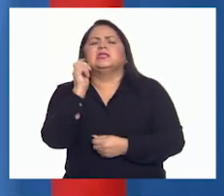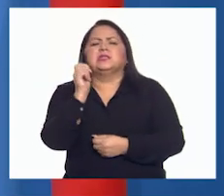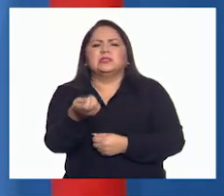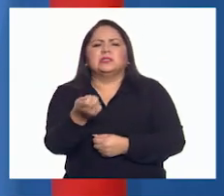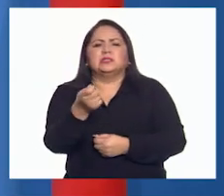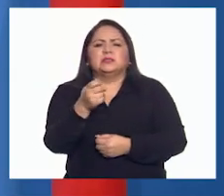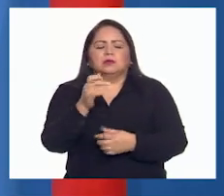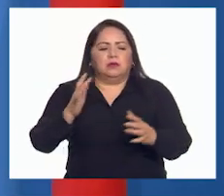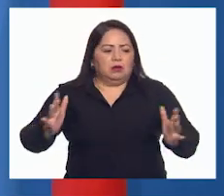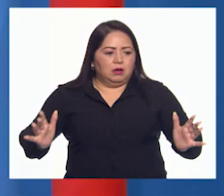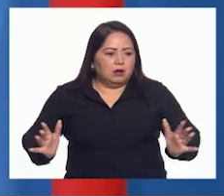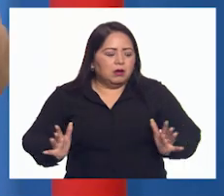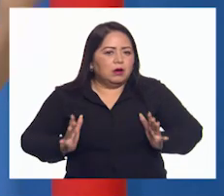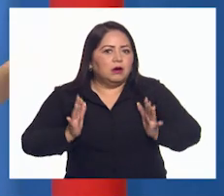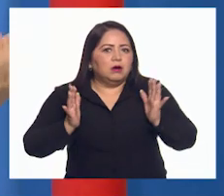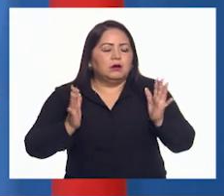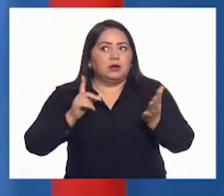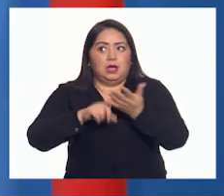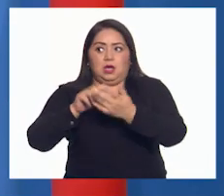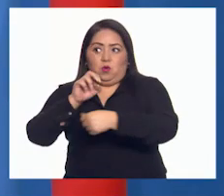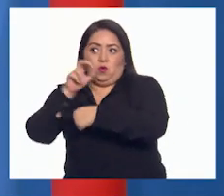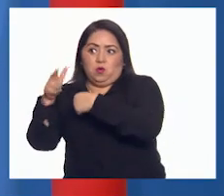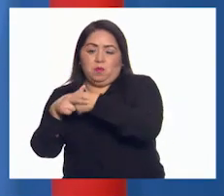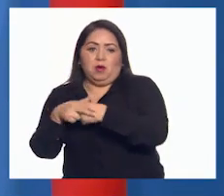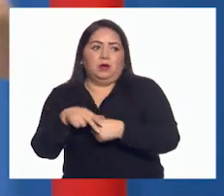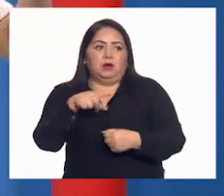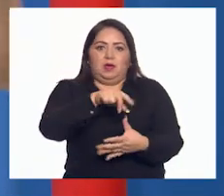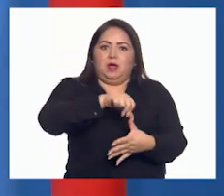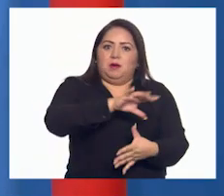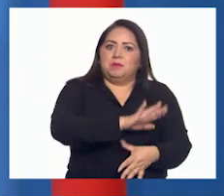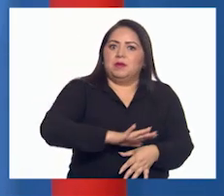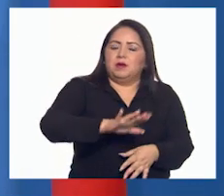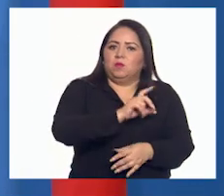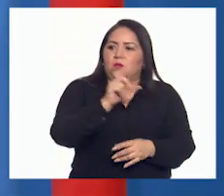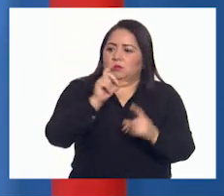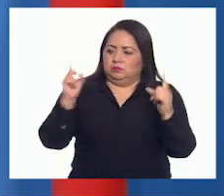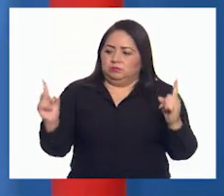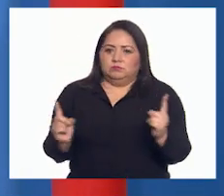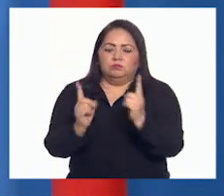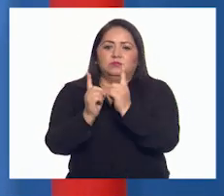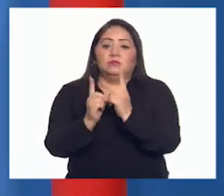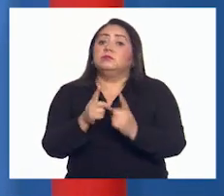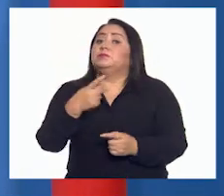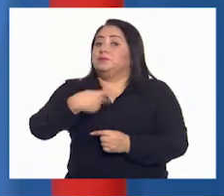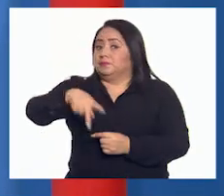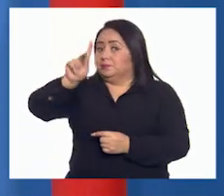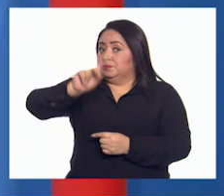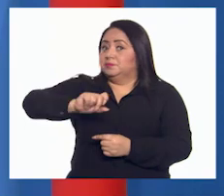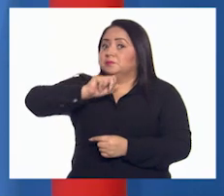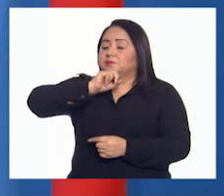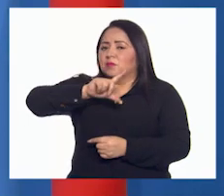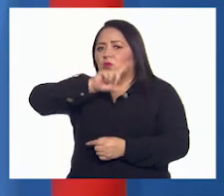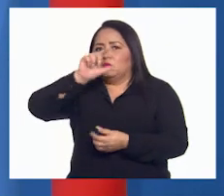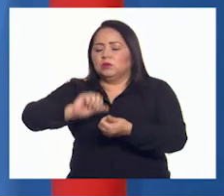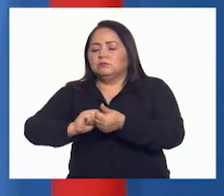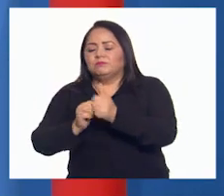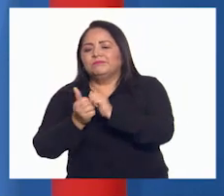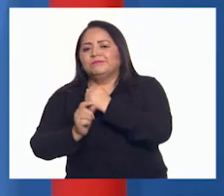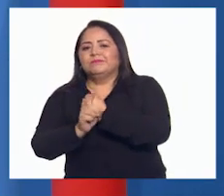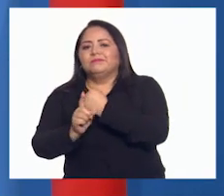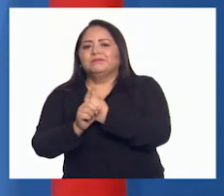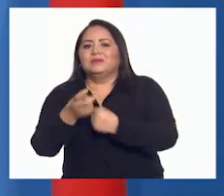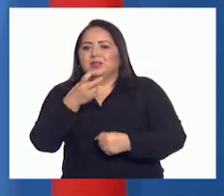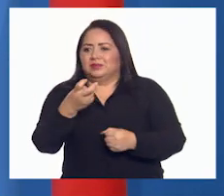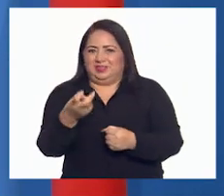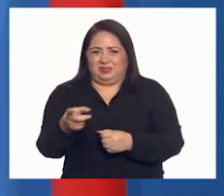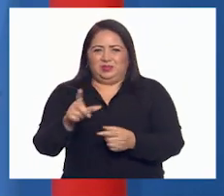del asombro tanto de europeos y americanos al encontrarse, pero también de las consecuencias que se devinieron de